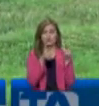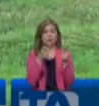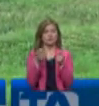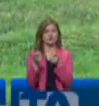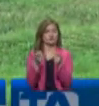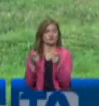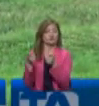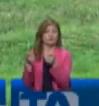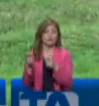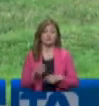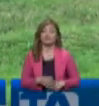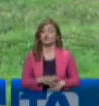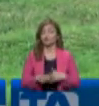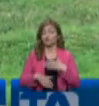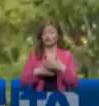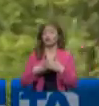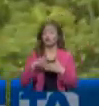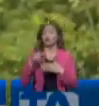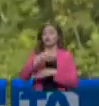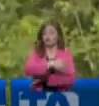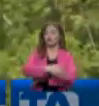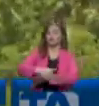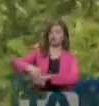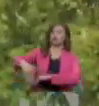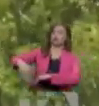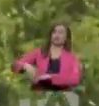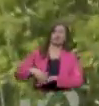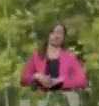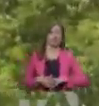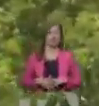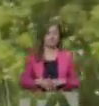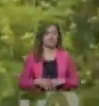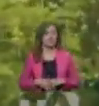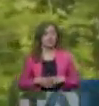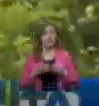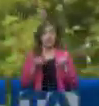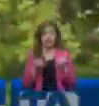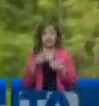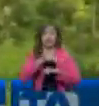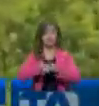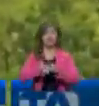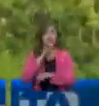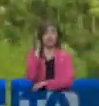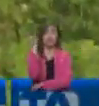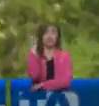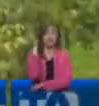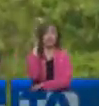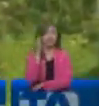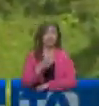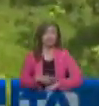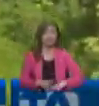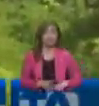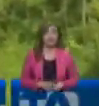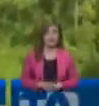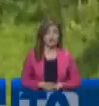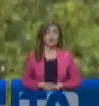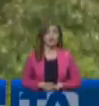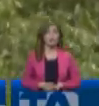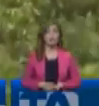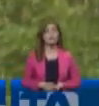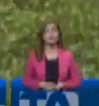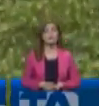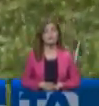controlando todo el límite político internacional. Al momento no hay detenidos. Desde San Lorenzo al norte de Esmeraldas, con imágenes de Daniel